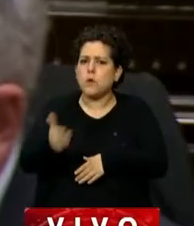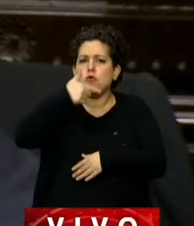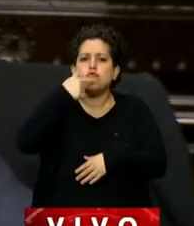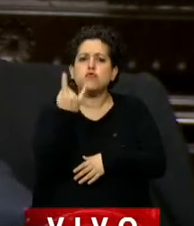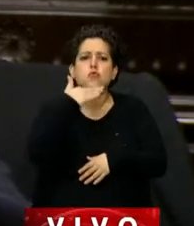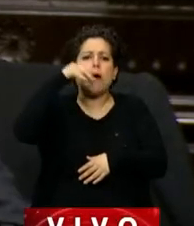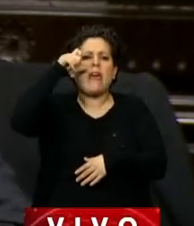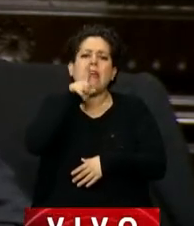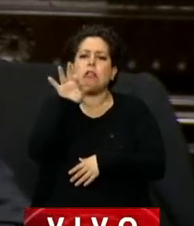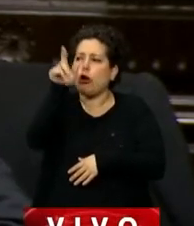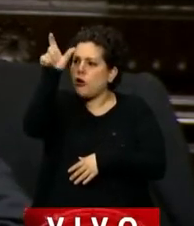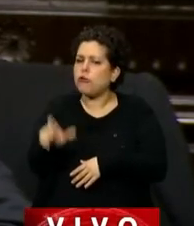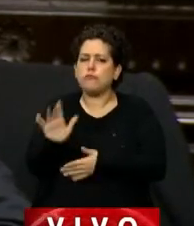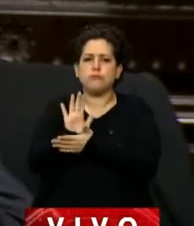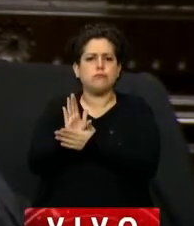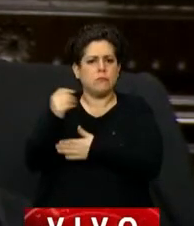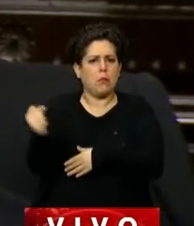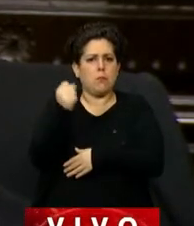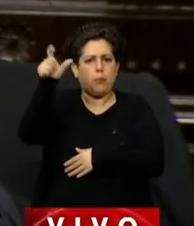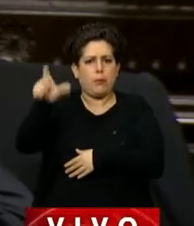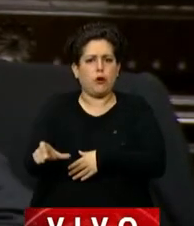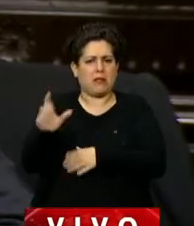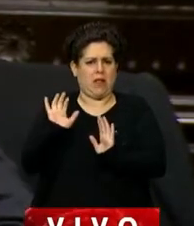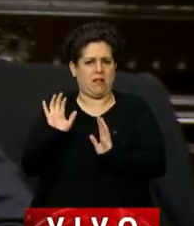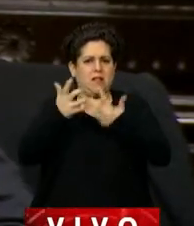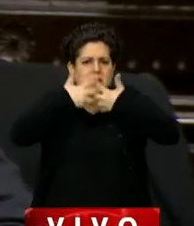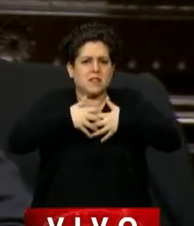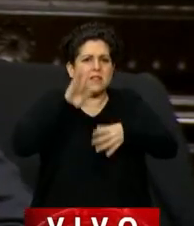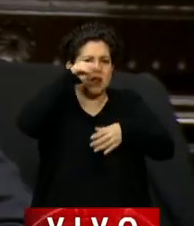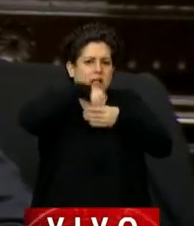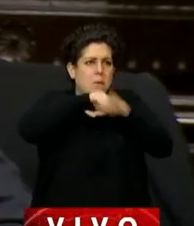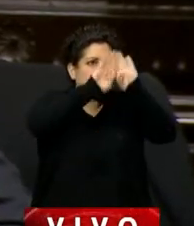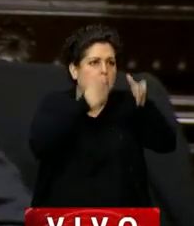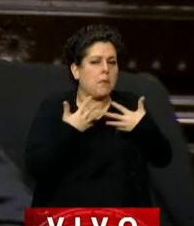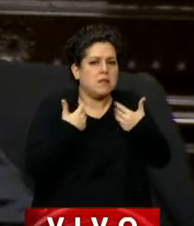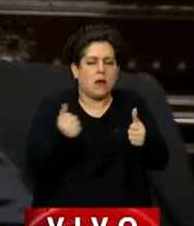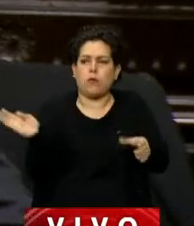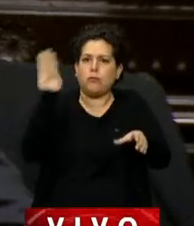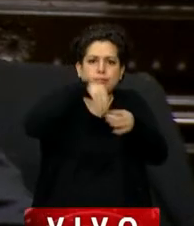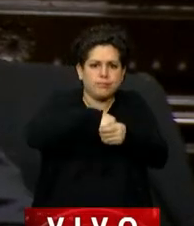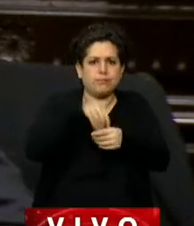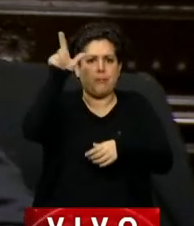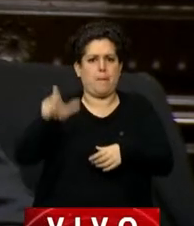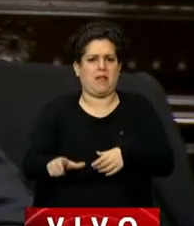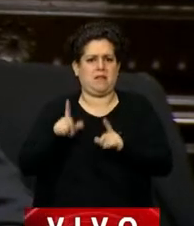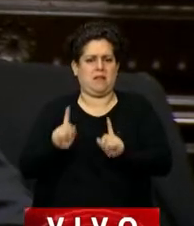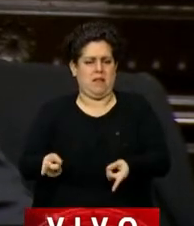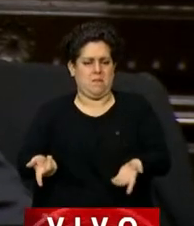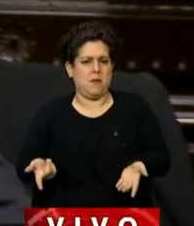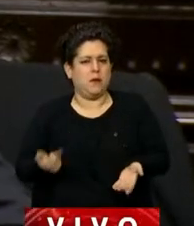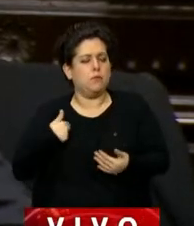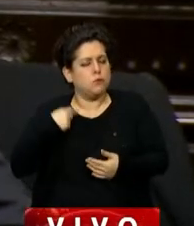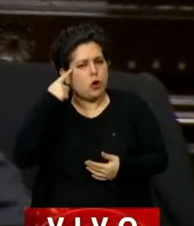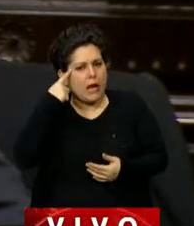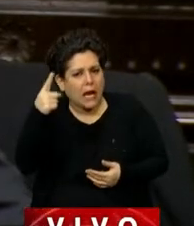sujeto, en el centro de la acción del sistema. Y creo que tenemos